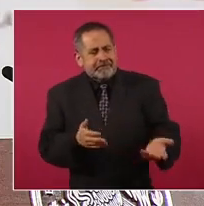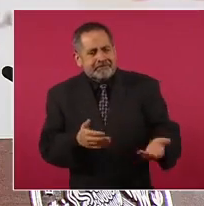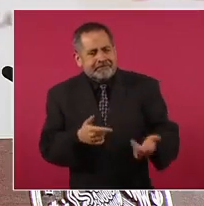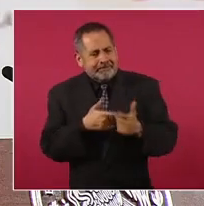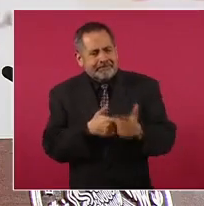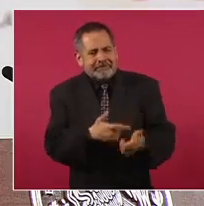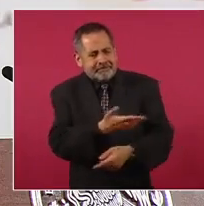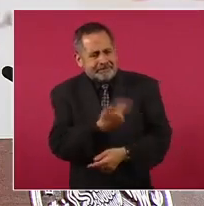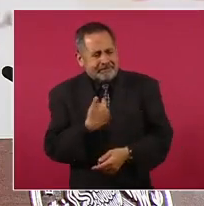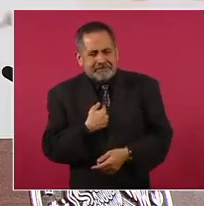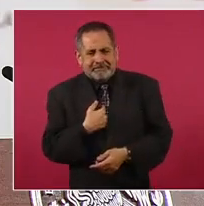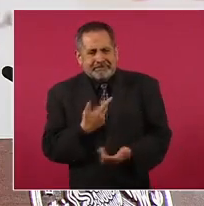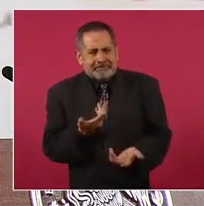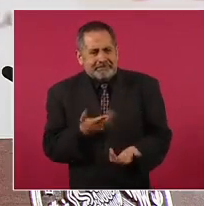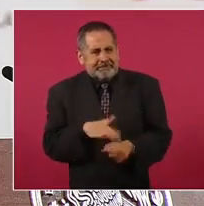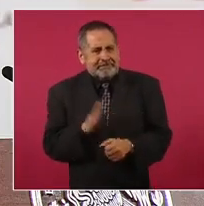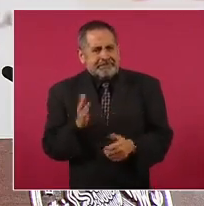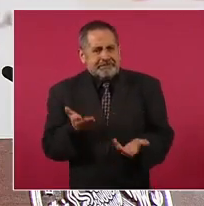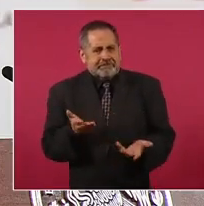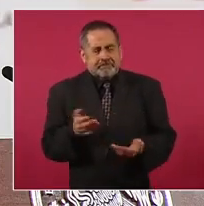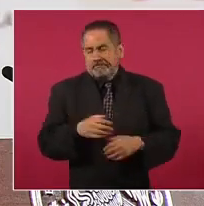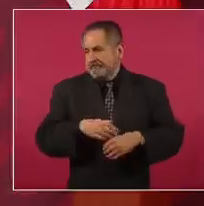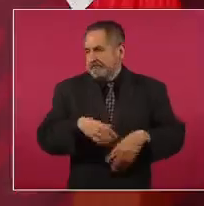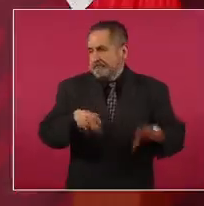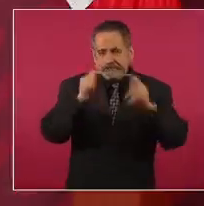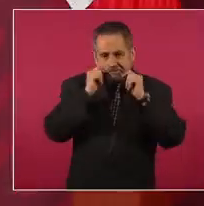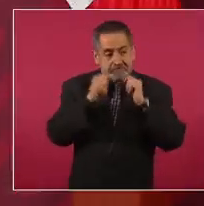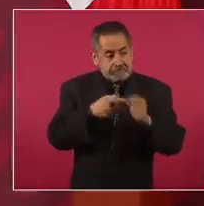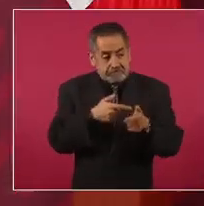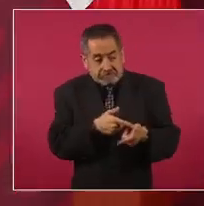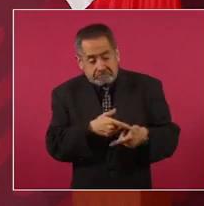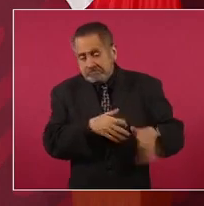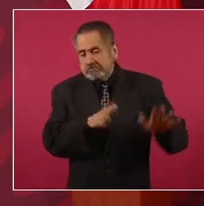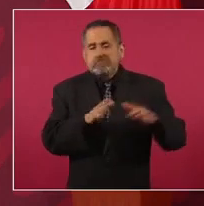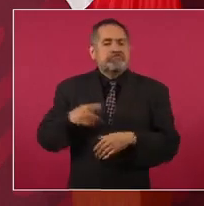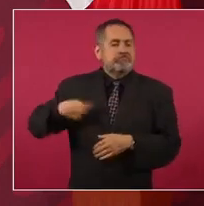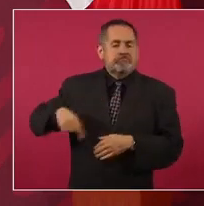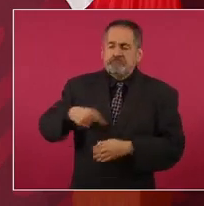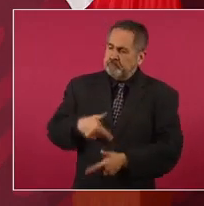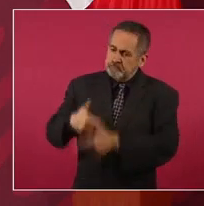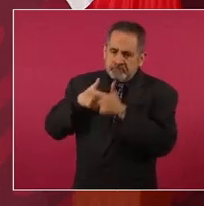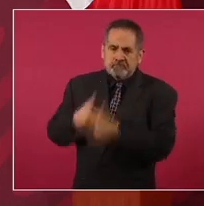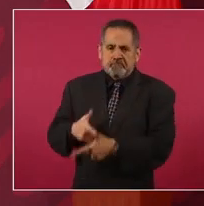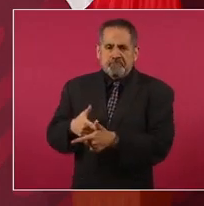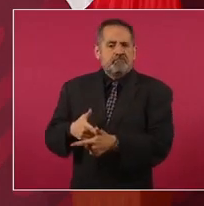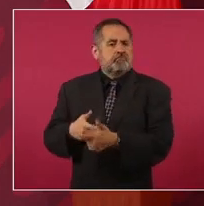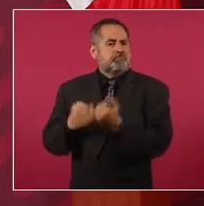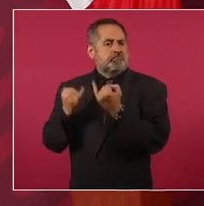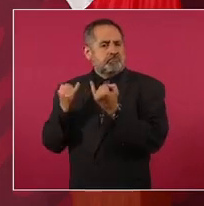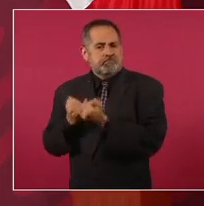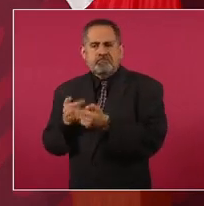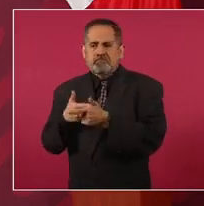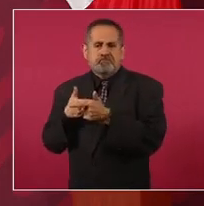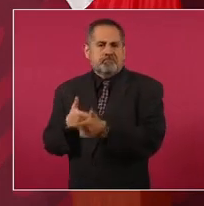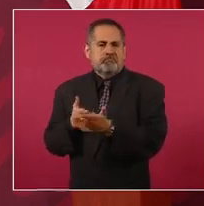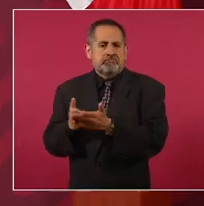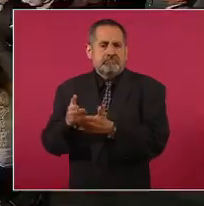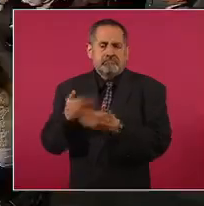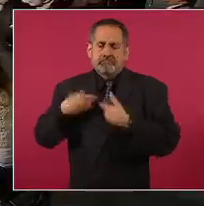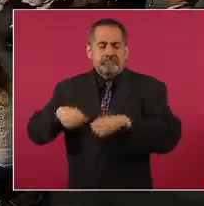sigue? Pues sea lo que sea que sigue, aquí nosotros no vamos a dar marcha atrás.